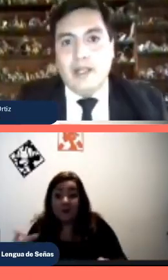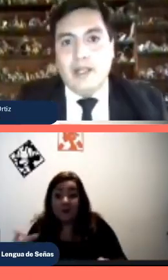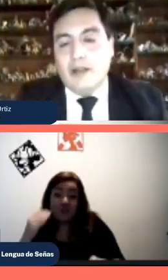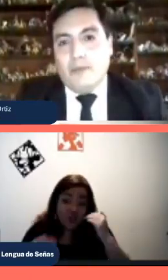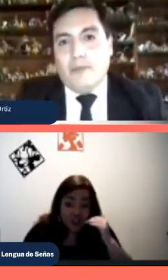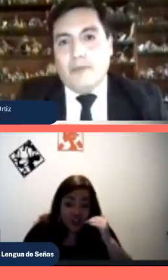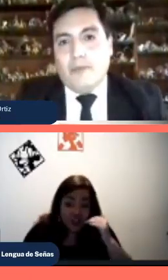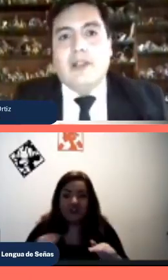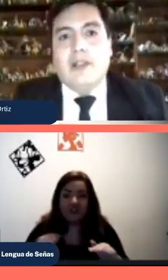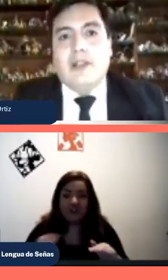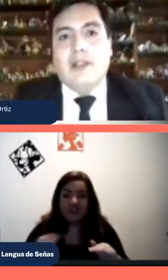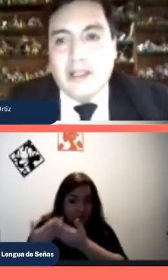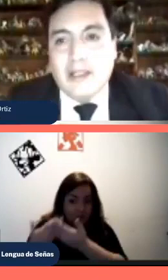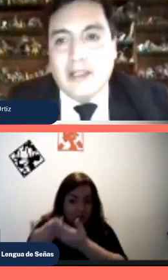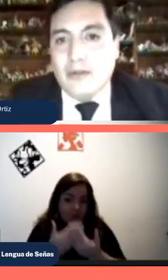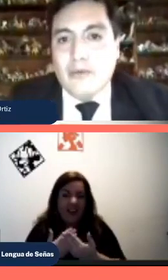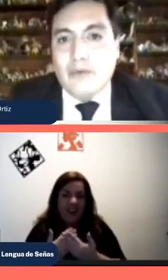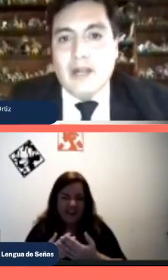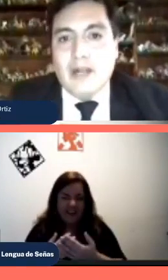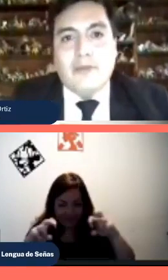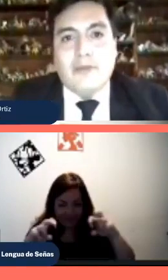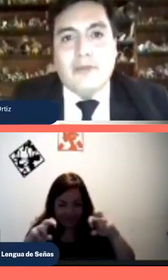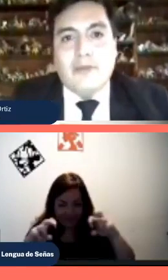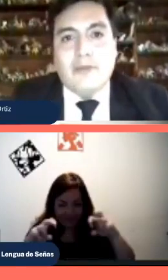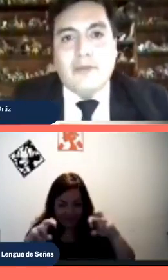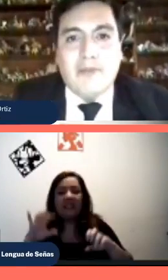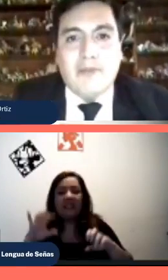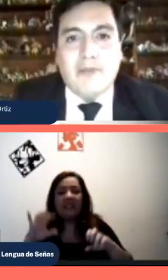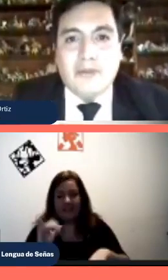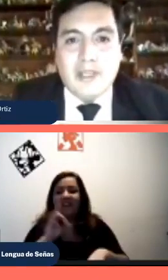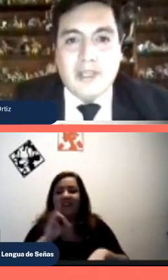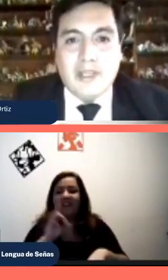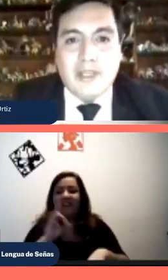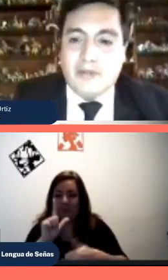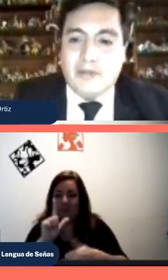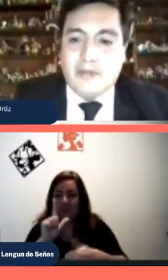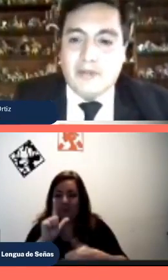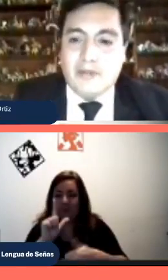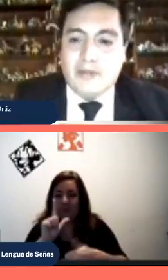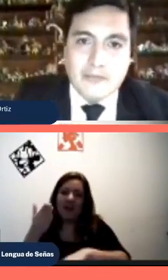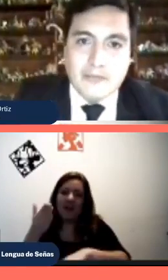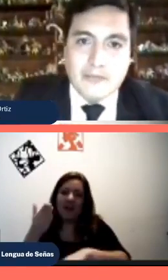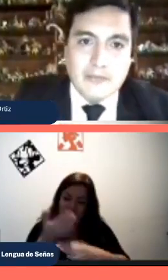estudiar, pueden, ahora ya tienen un lugar donde poder estudiar paleontología en nuestro país.